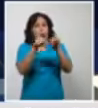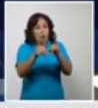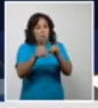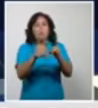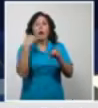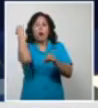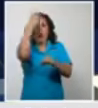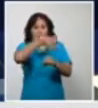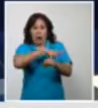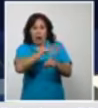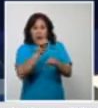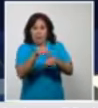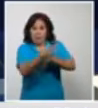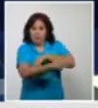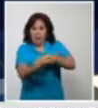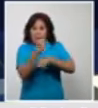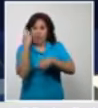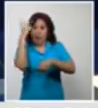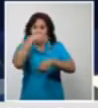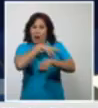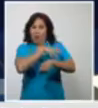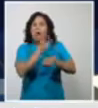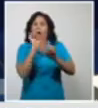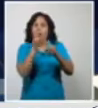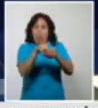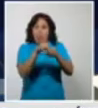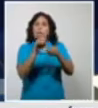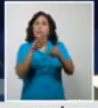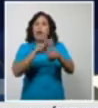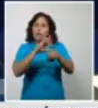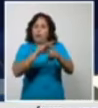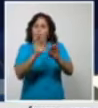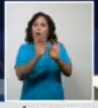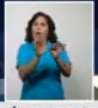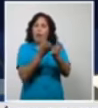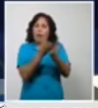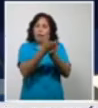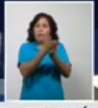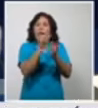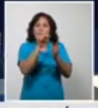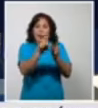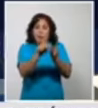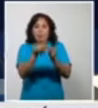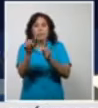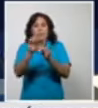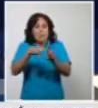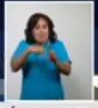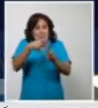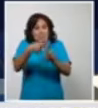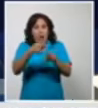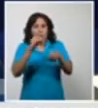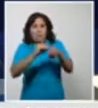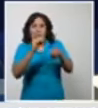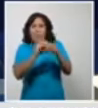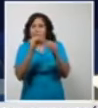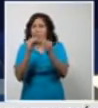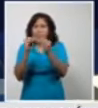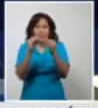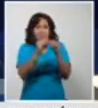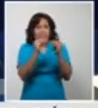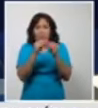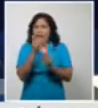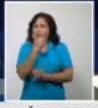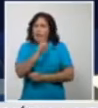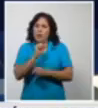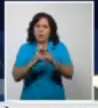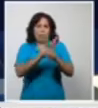con esta enfermedad, y es 3 veces más contagioso que la